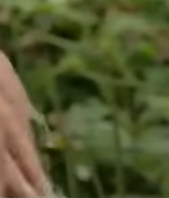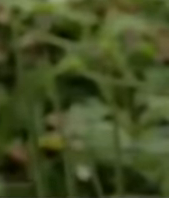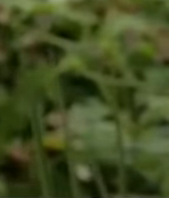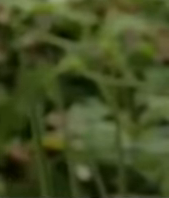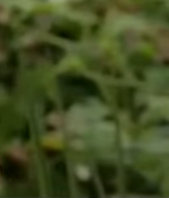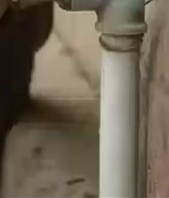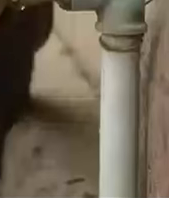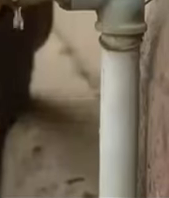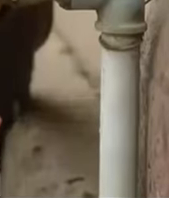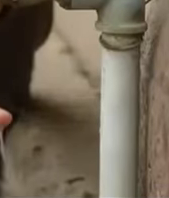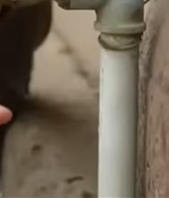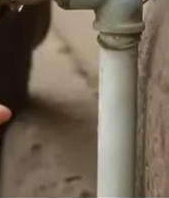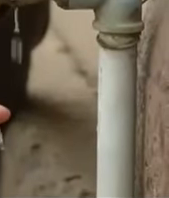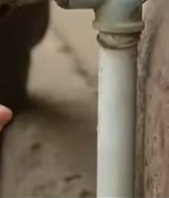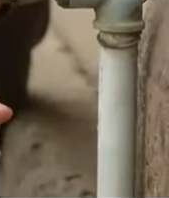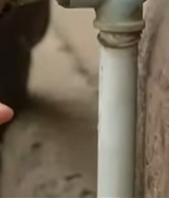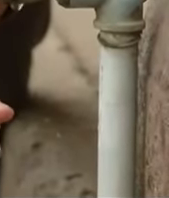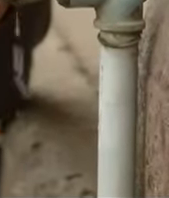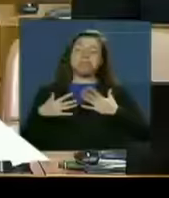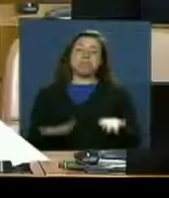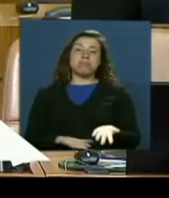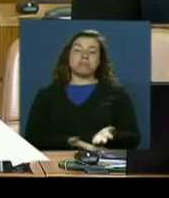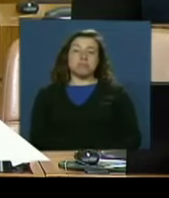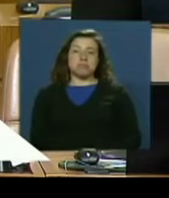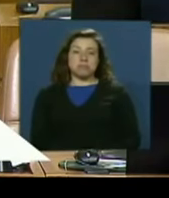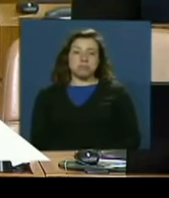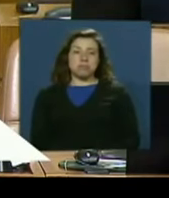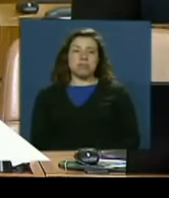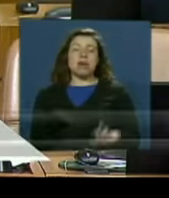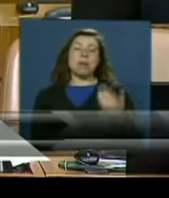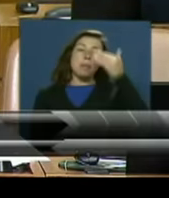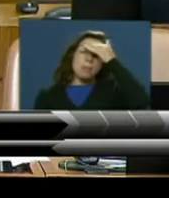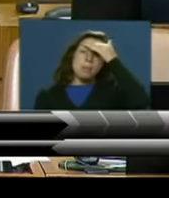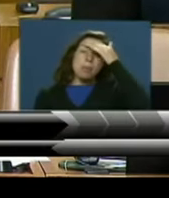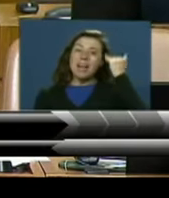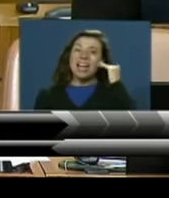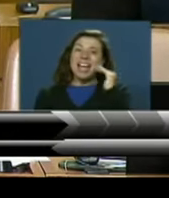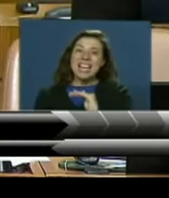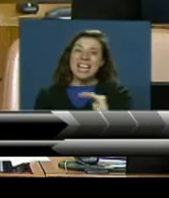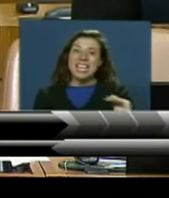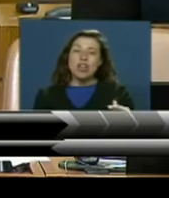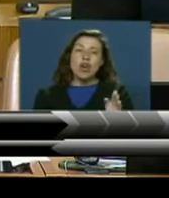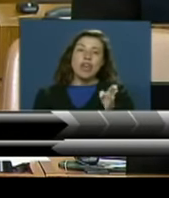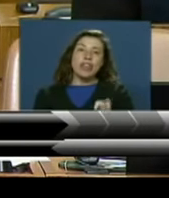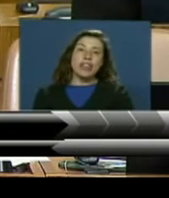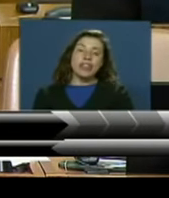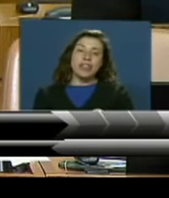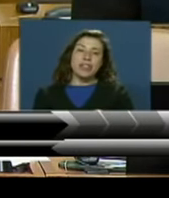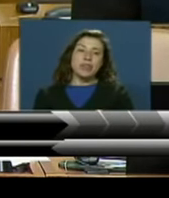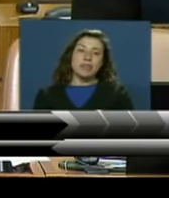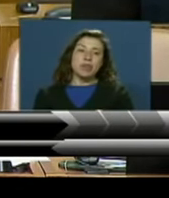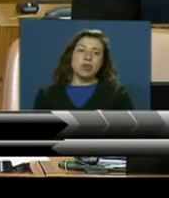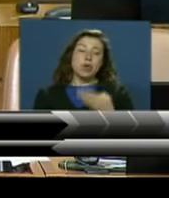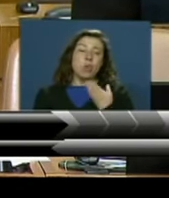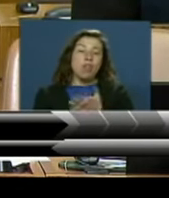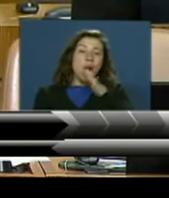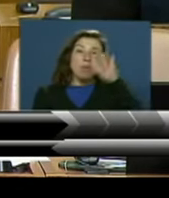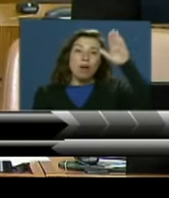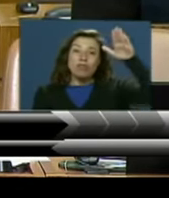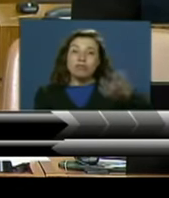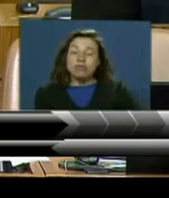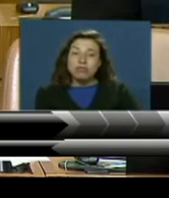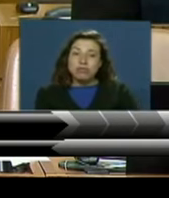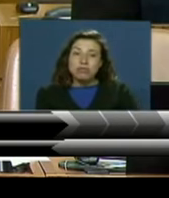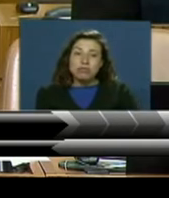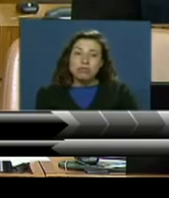cocinar, lavarnos y lavar losa, nada más. Lo que nos preocupa es que hay niños y debemos, cuando se nos termina el agua de la